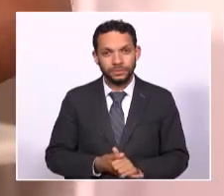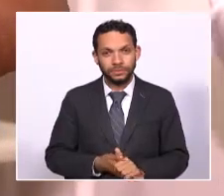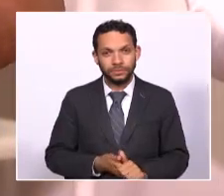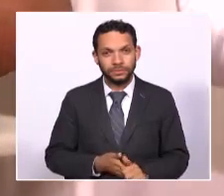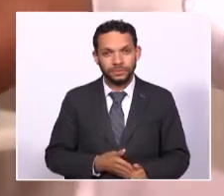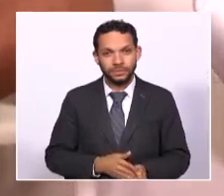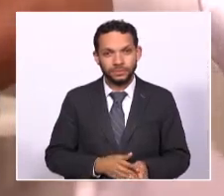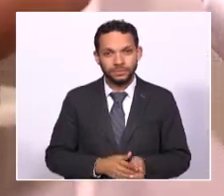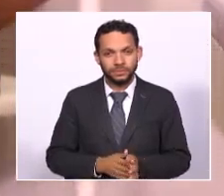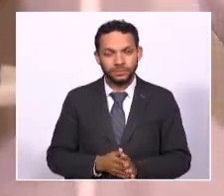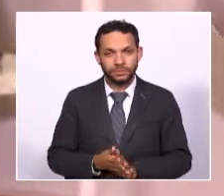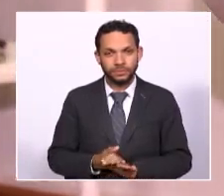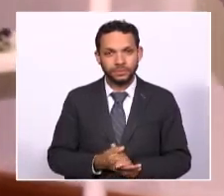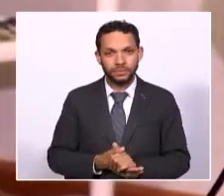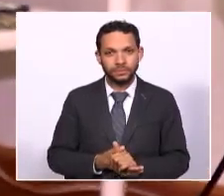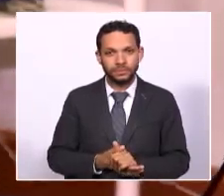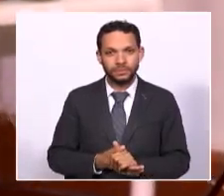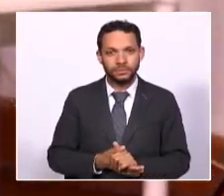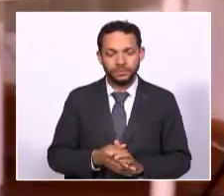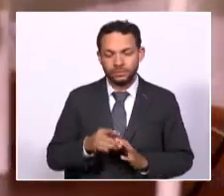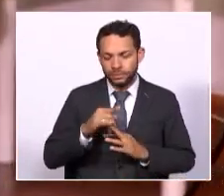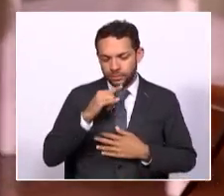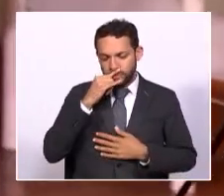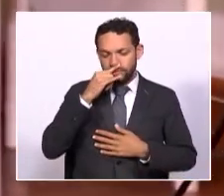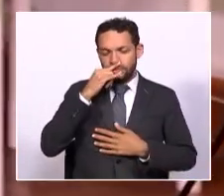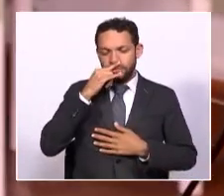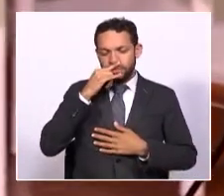Inhala. Exhala.